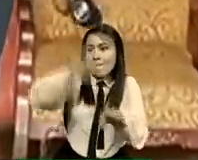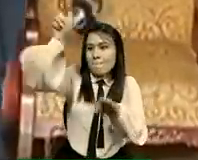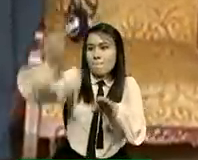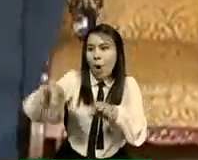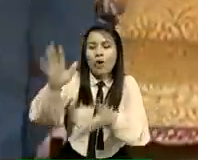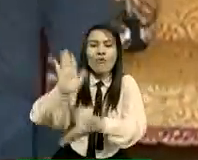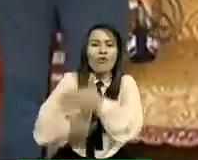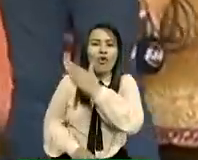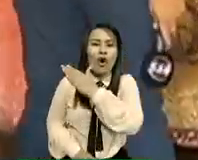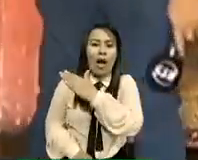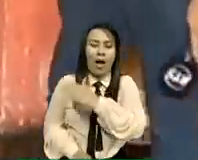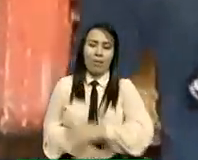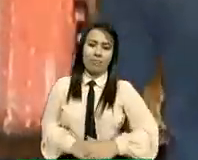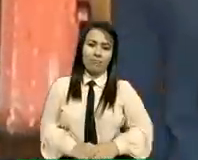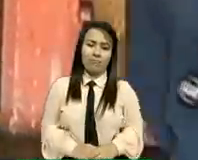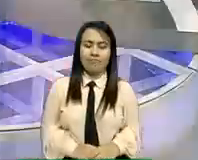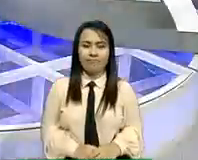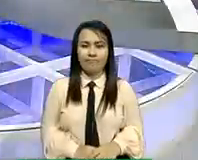Pisa.